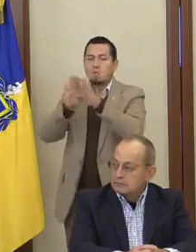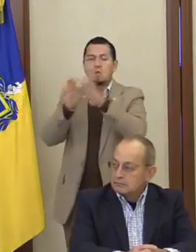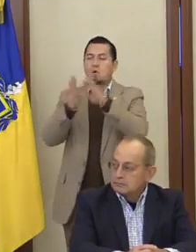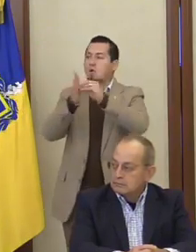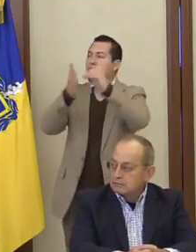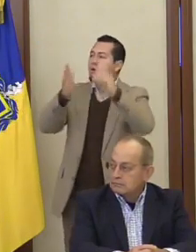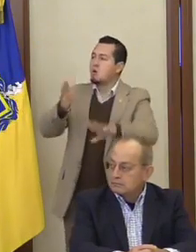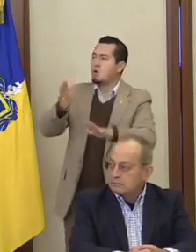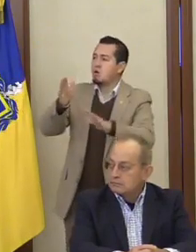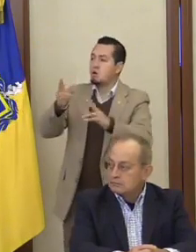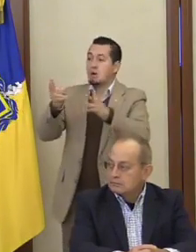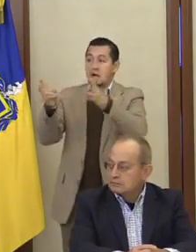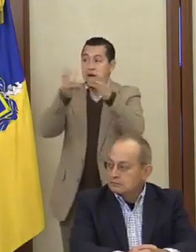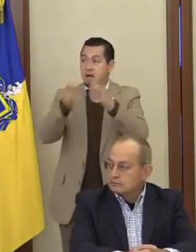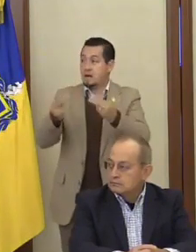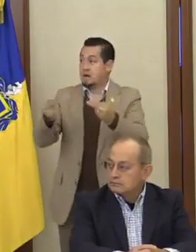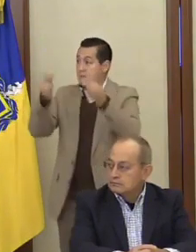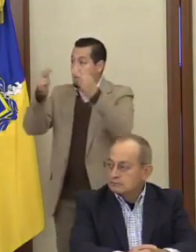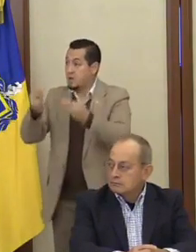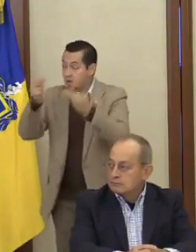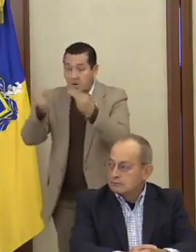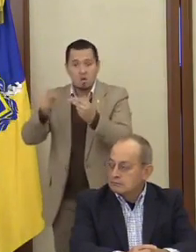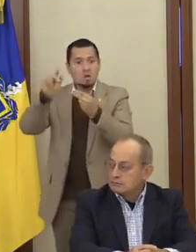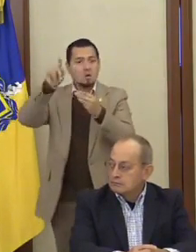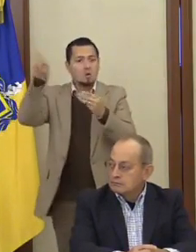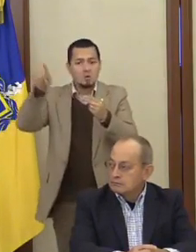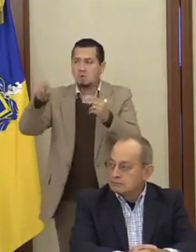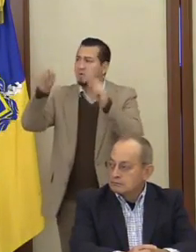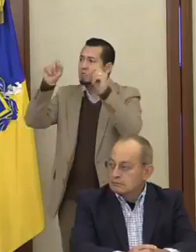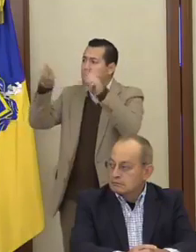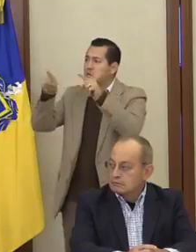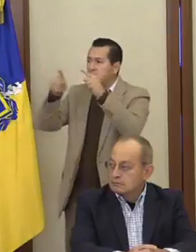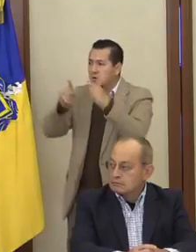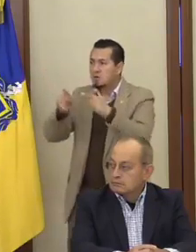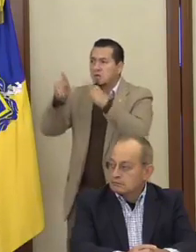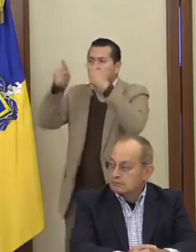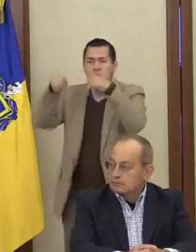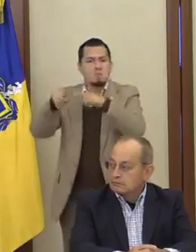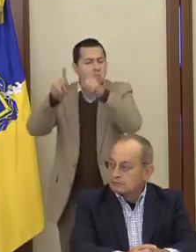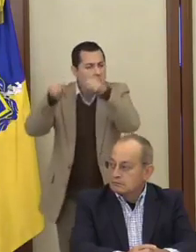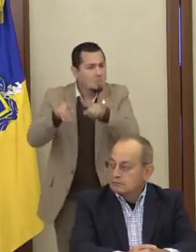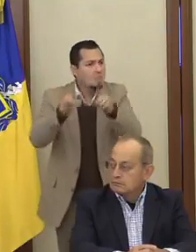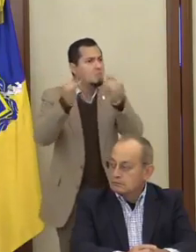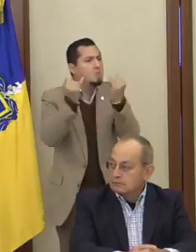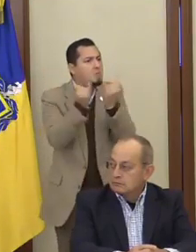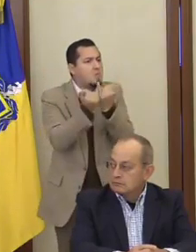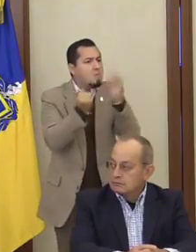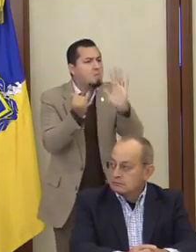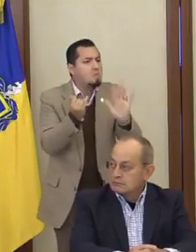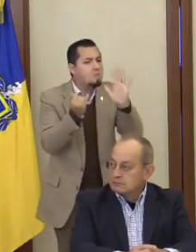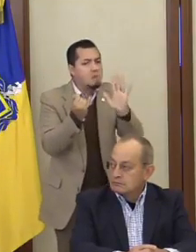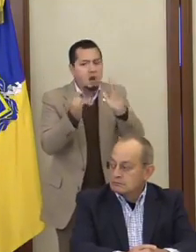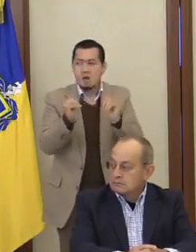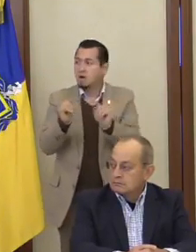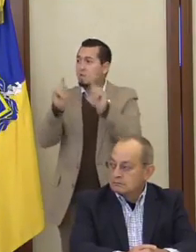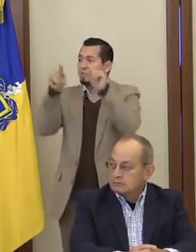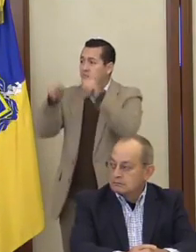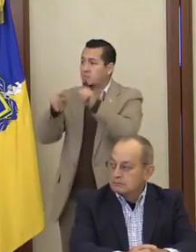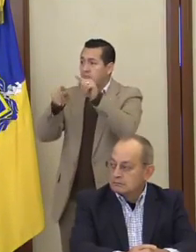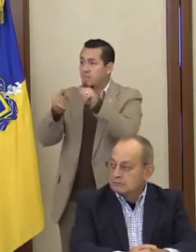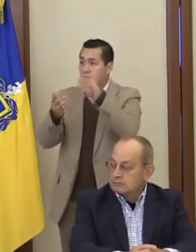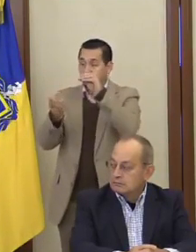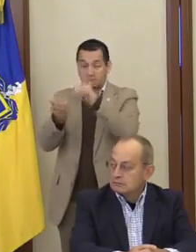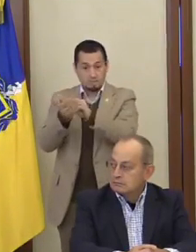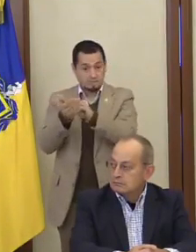en la de la derecha, robo a negocio, las dos líneas van siguiendo la misma trayectoria casi paralela. Arriba están los